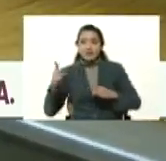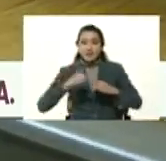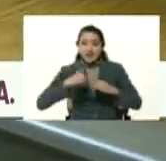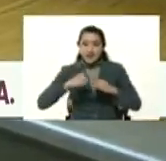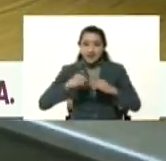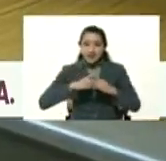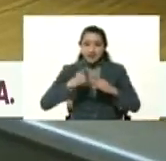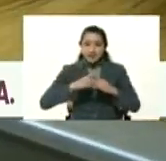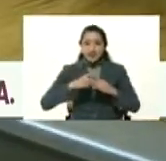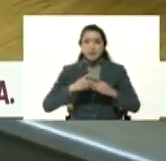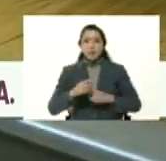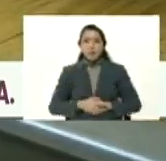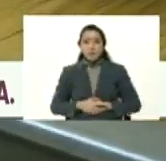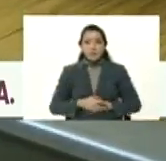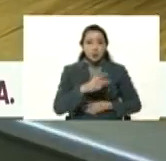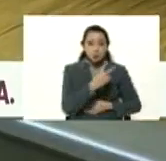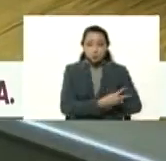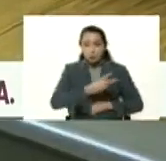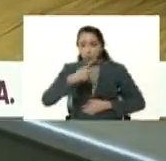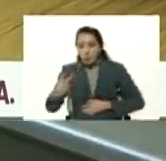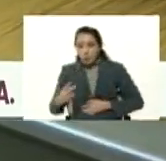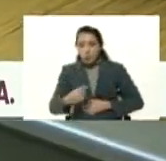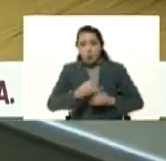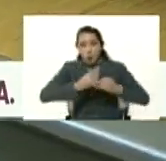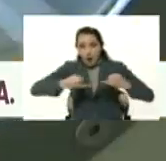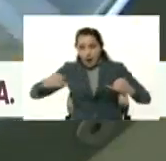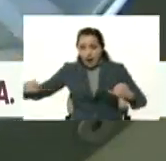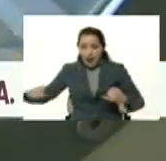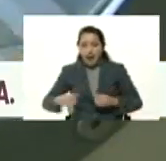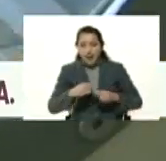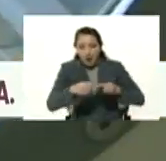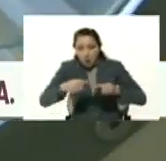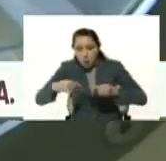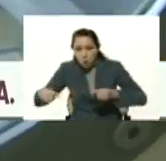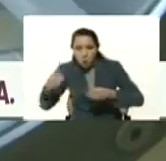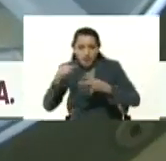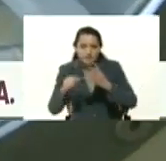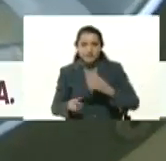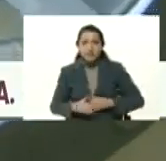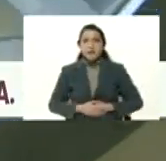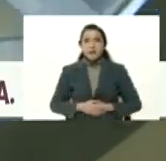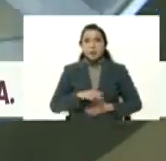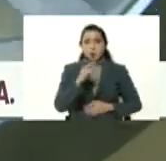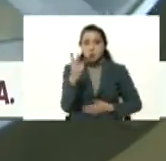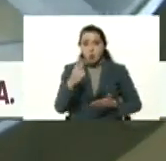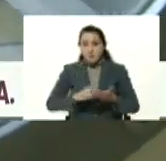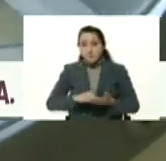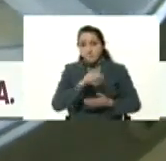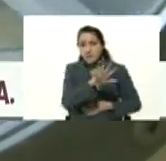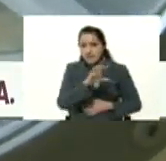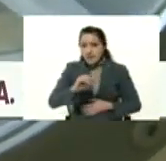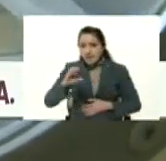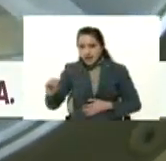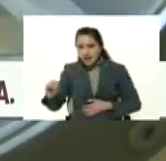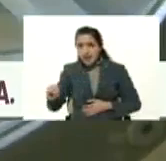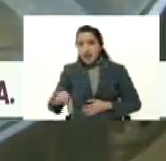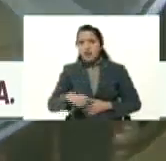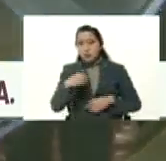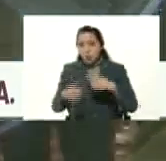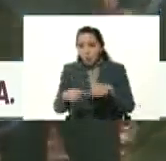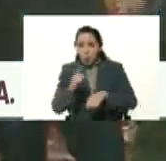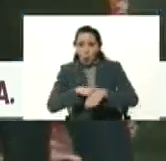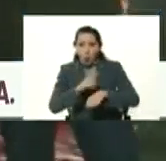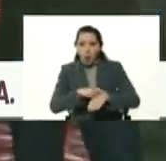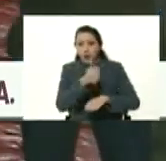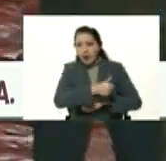y 2 líneas de pasta larga, cuya producción es 2.500 kilos la pasta larga por hora y